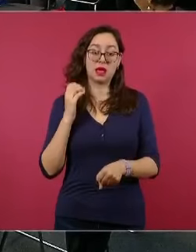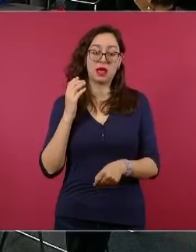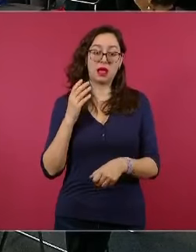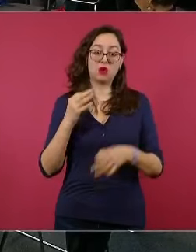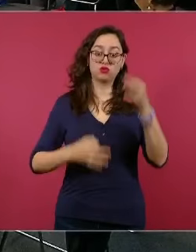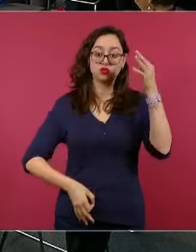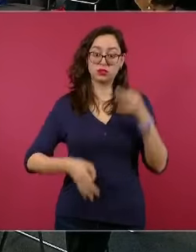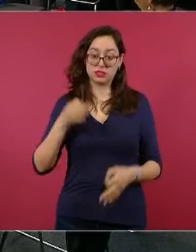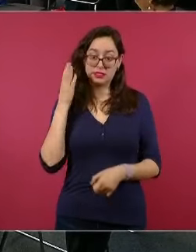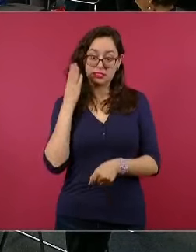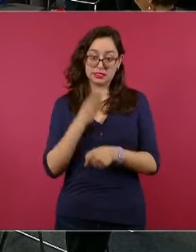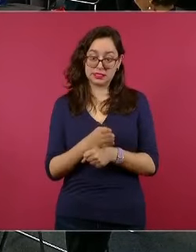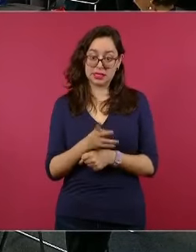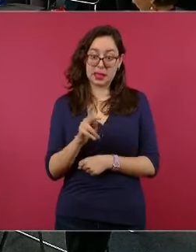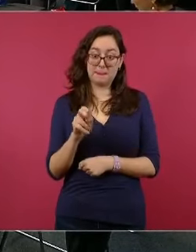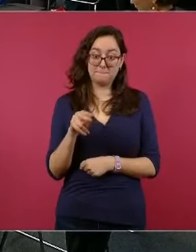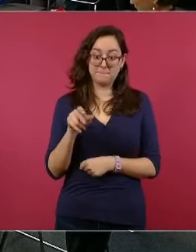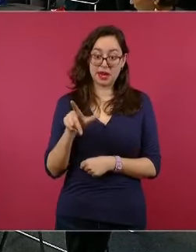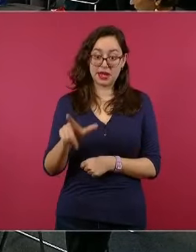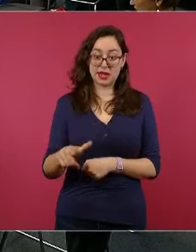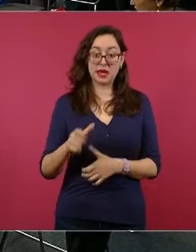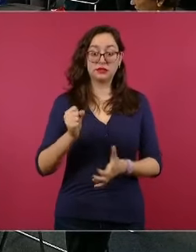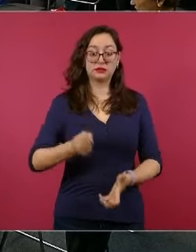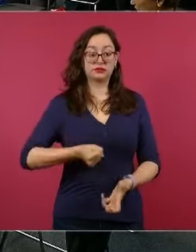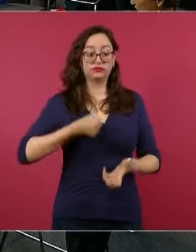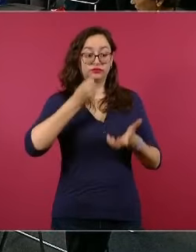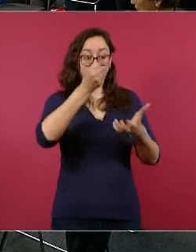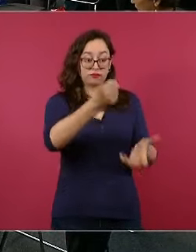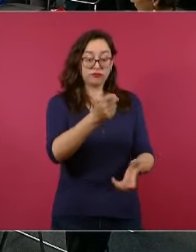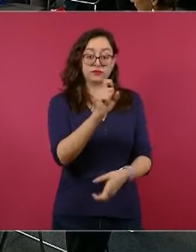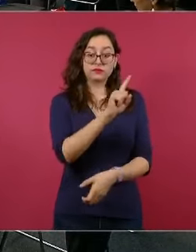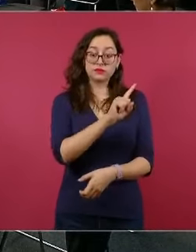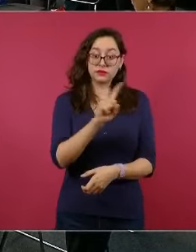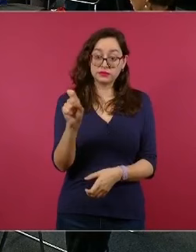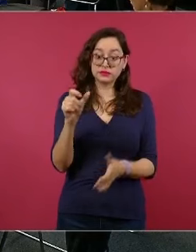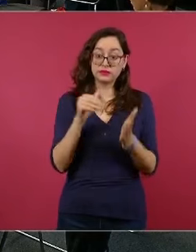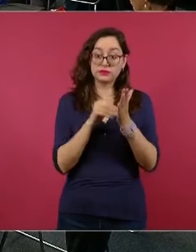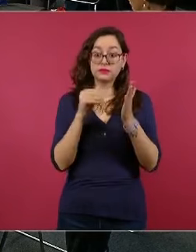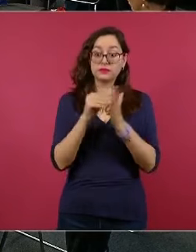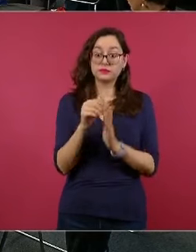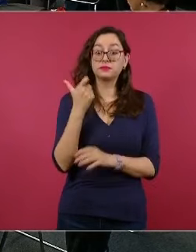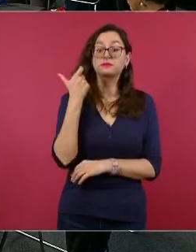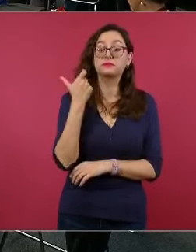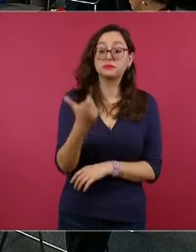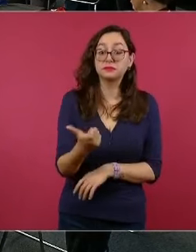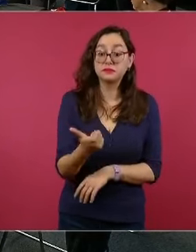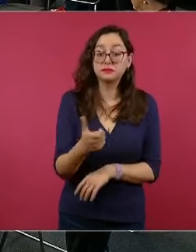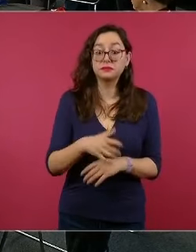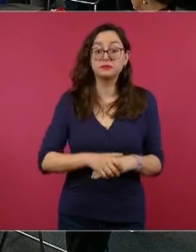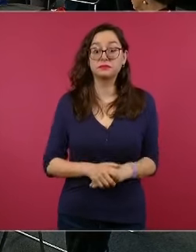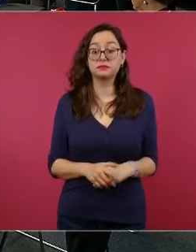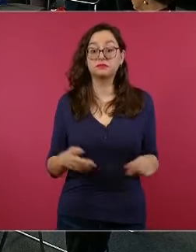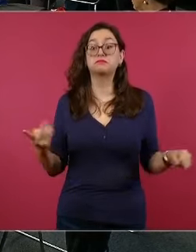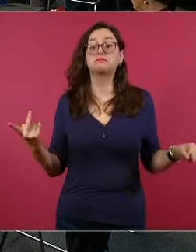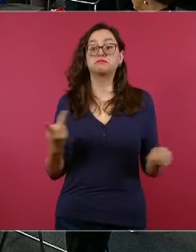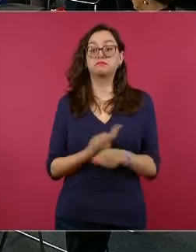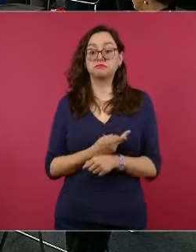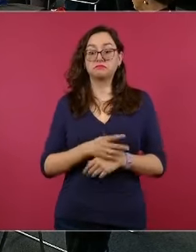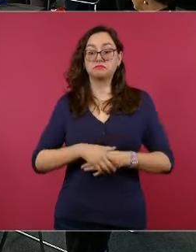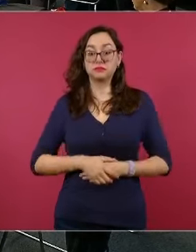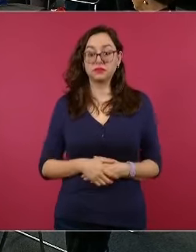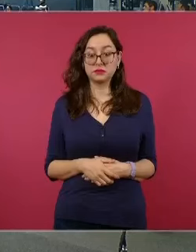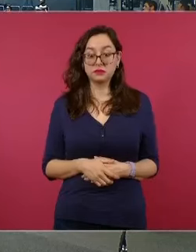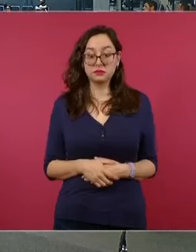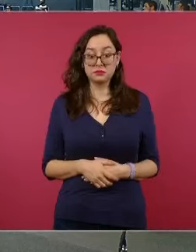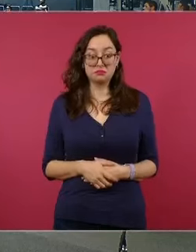Sonora le dieron alrededor de 100 millones de pesos eh y salió padrés y no puso ni